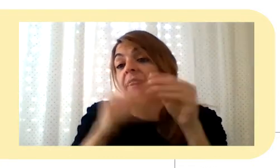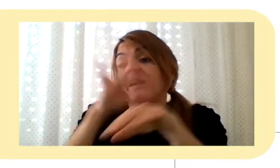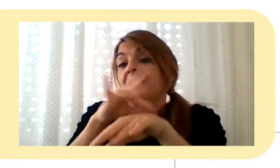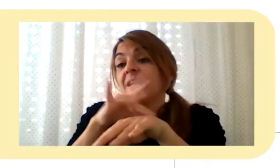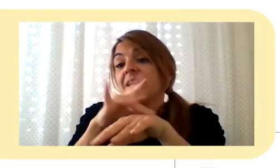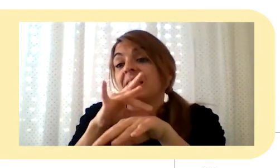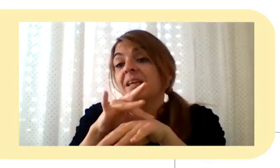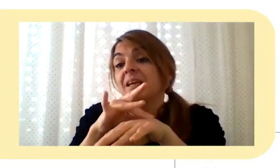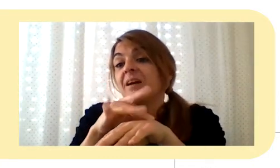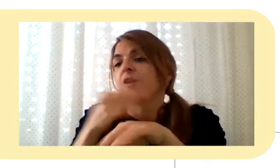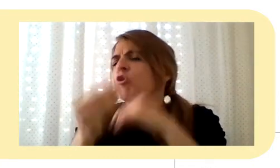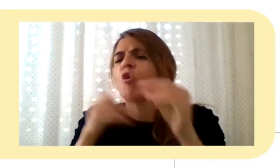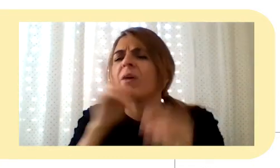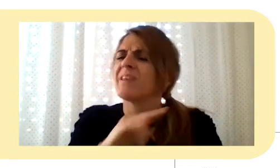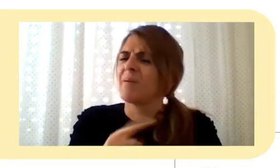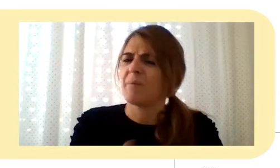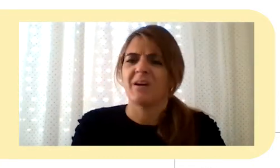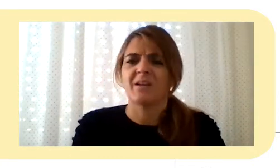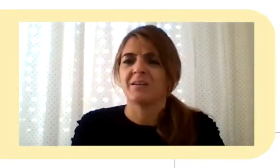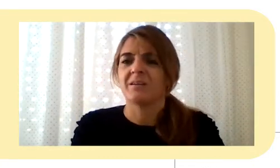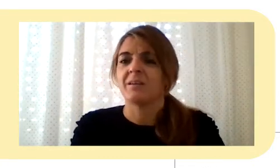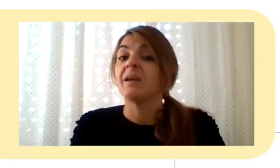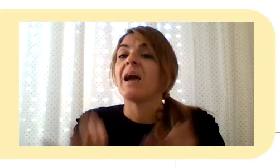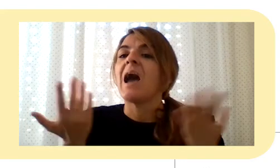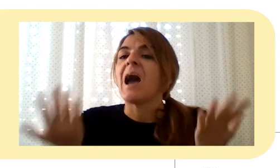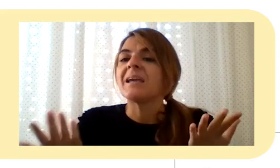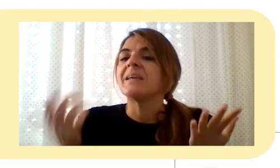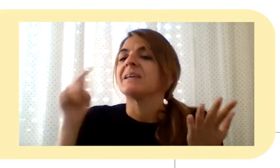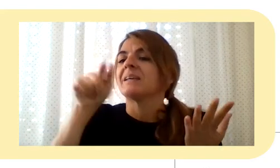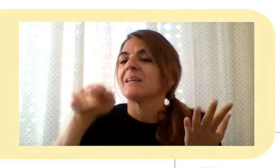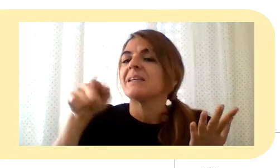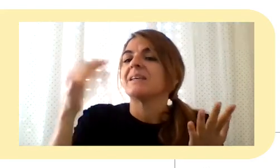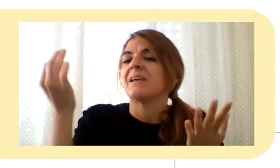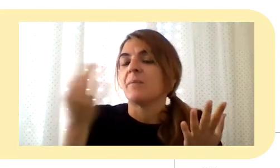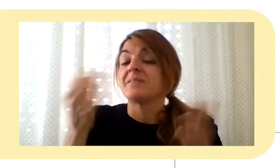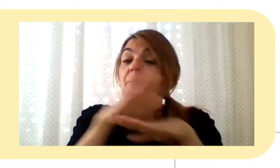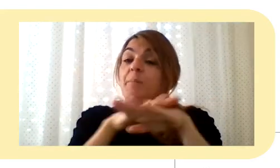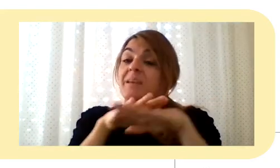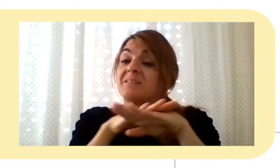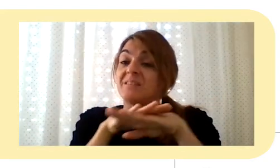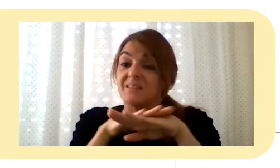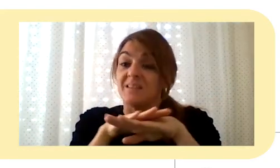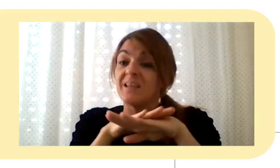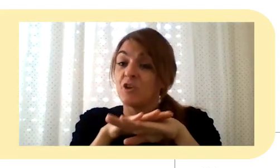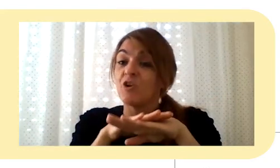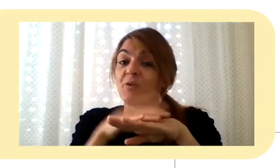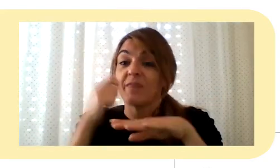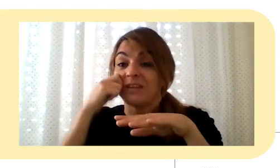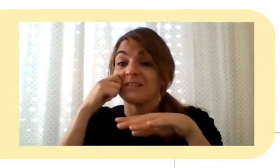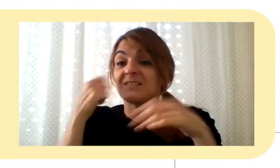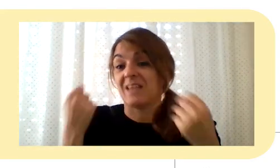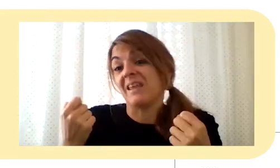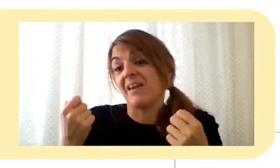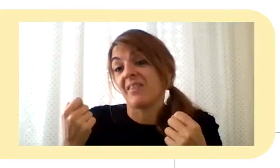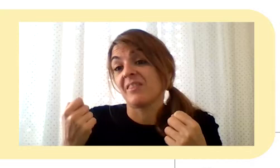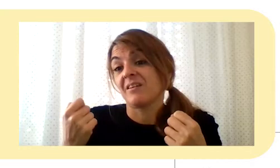hacen a mala voluntad. Aquí lo que sucedió es que el Ministerio de Sanidad aplicó lo que decía la